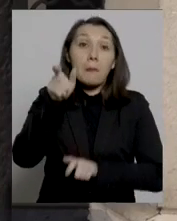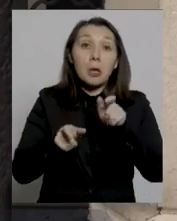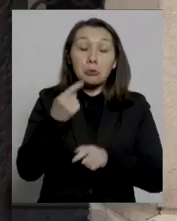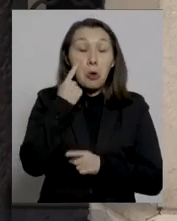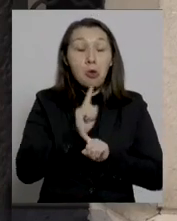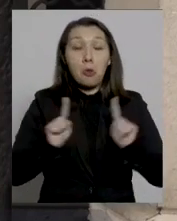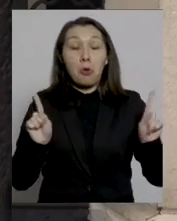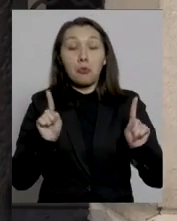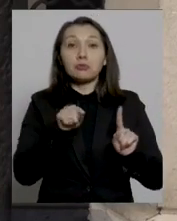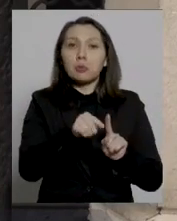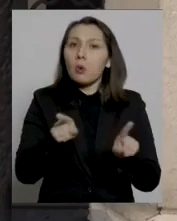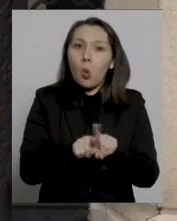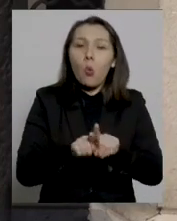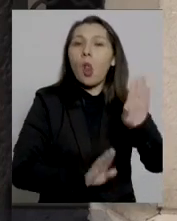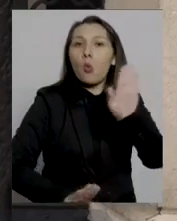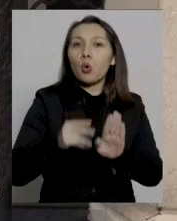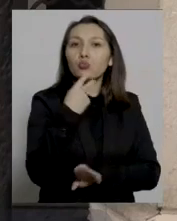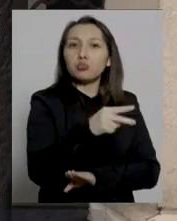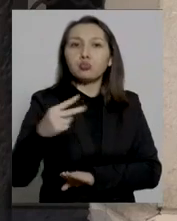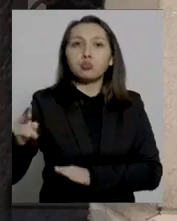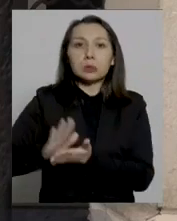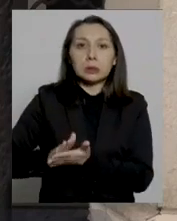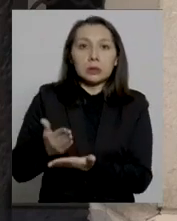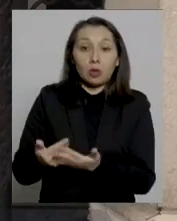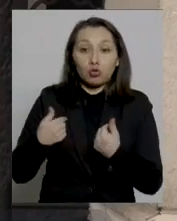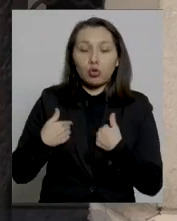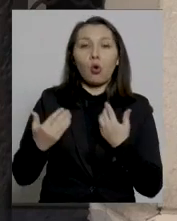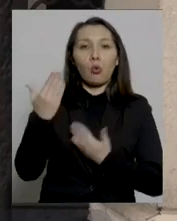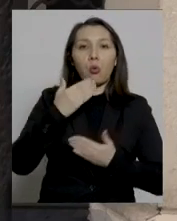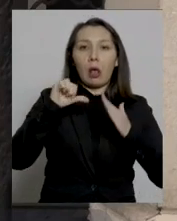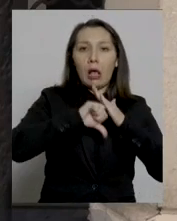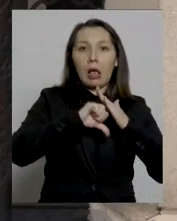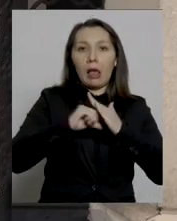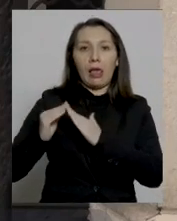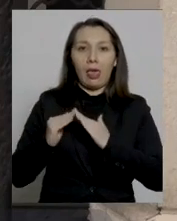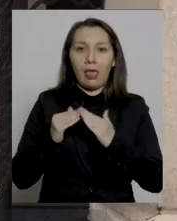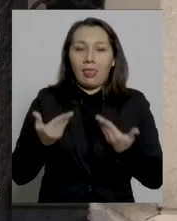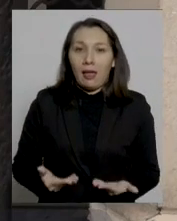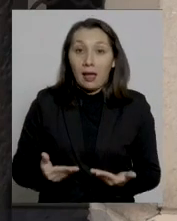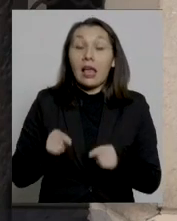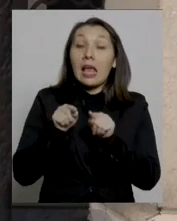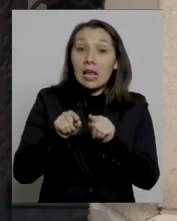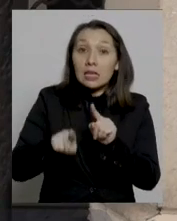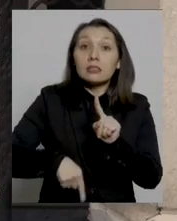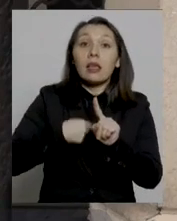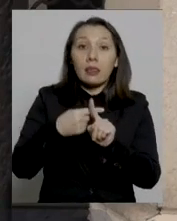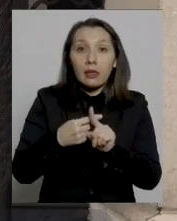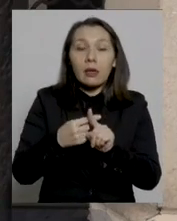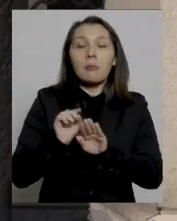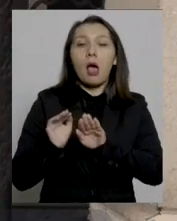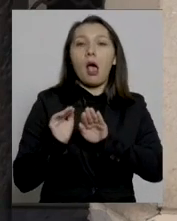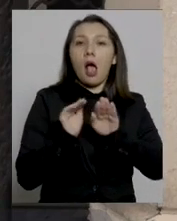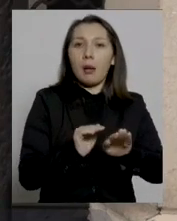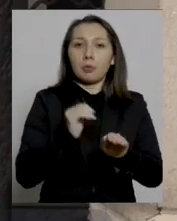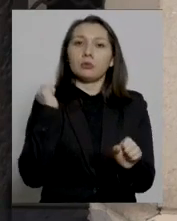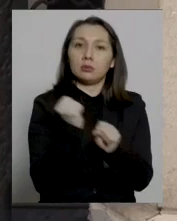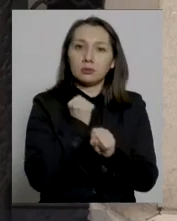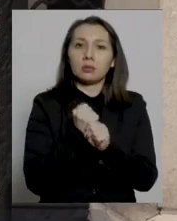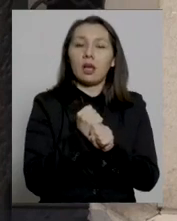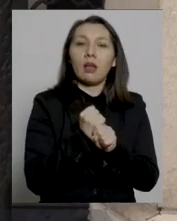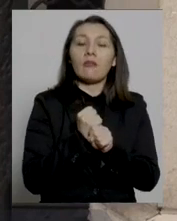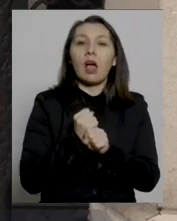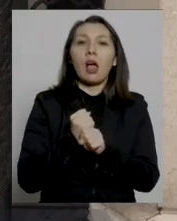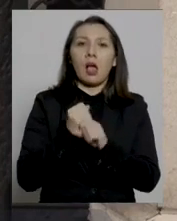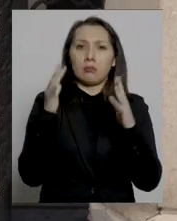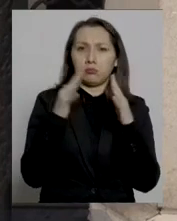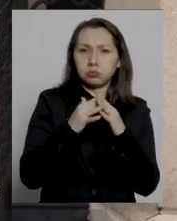que no conozco, pero estoy protegiendo su salud porque yo me estoy quedando en la casa. Y con eso, además, apoyamos el trabajo de